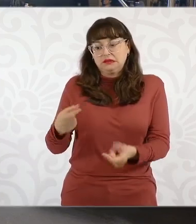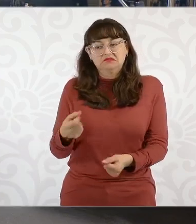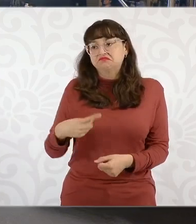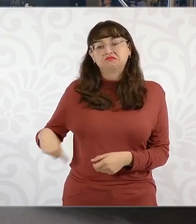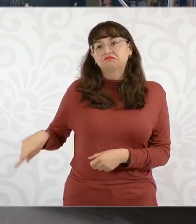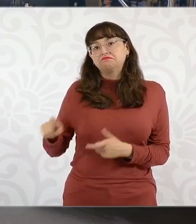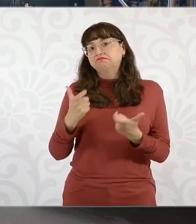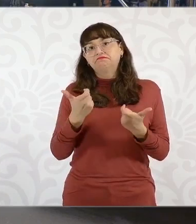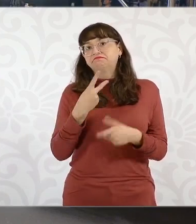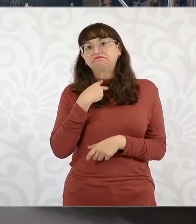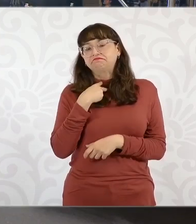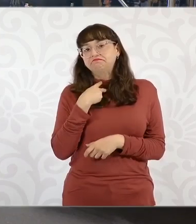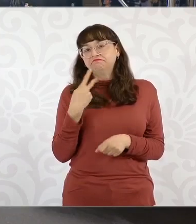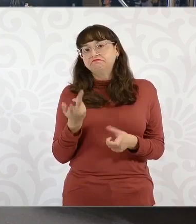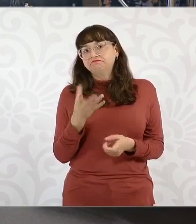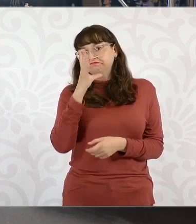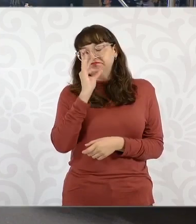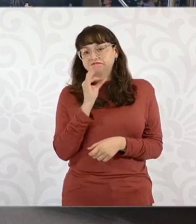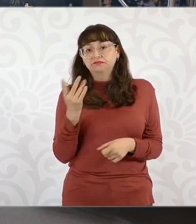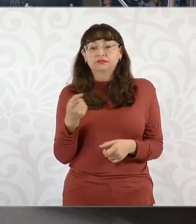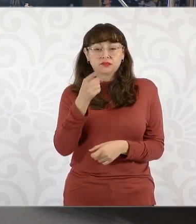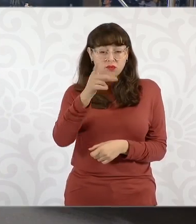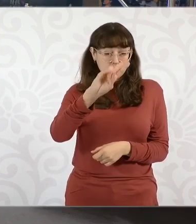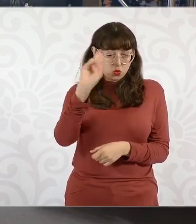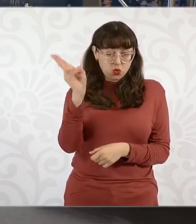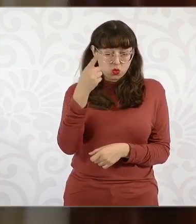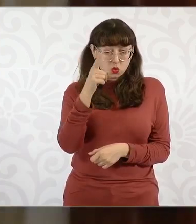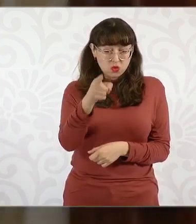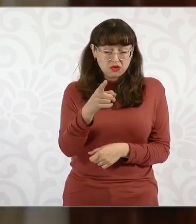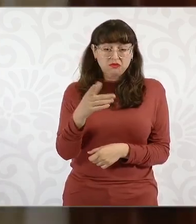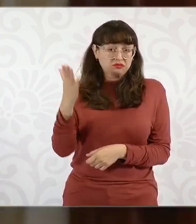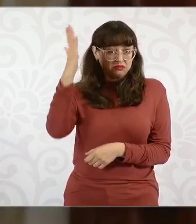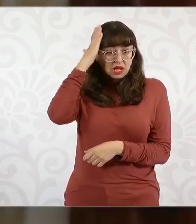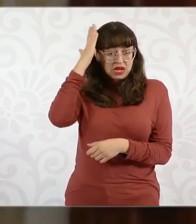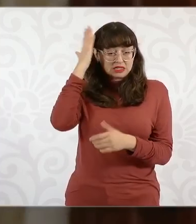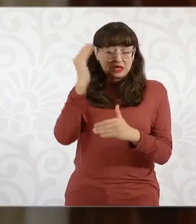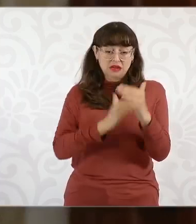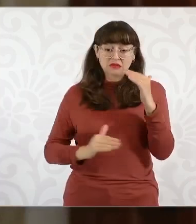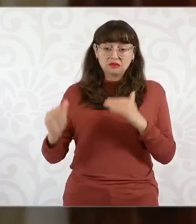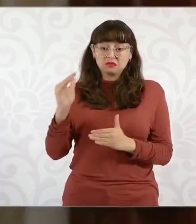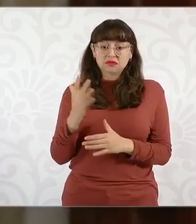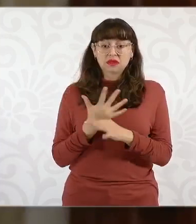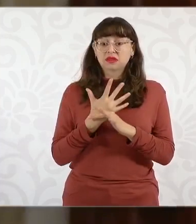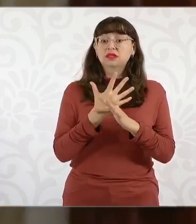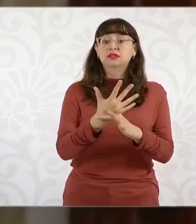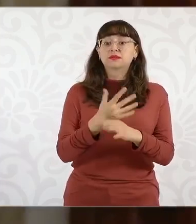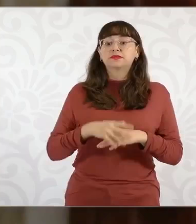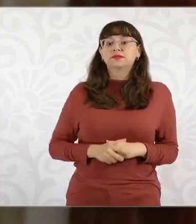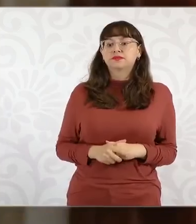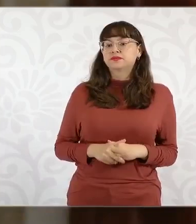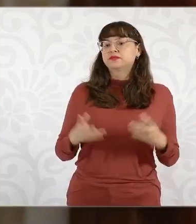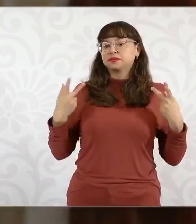la atención la postura del rector Lomelí porque él decía que a la Universidad Nacional pues solo iban a ingresar los que